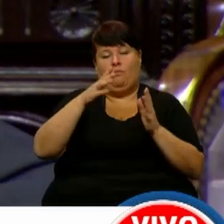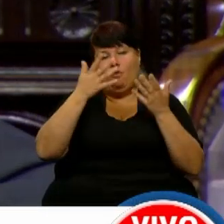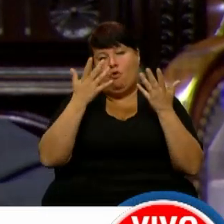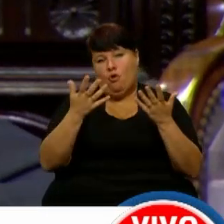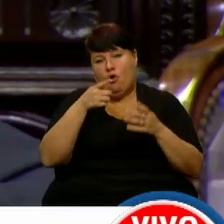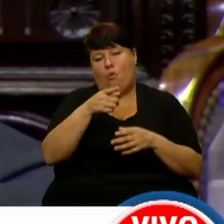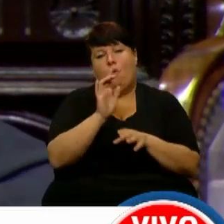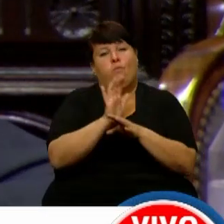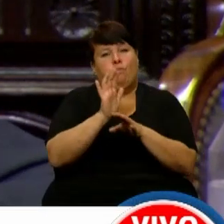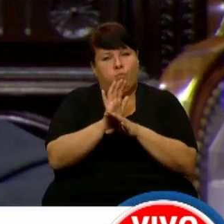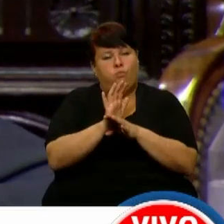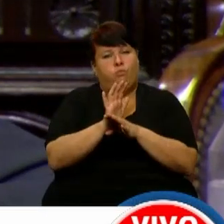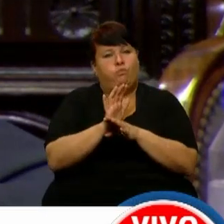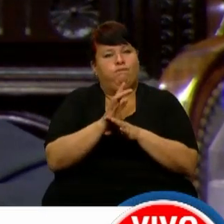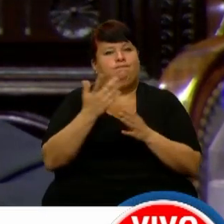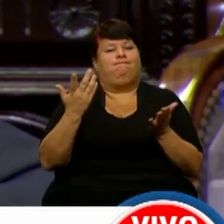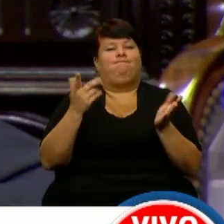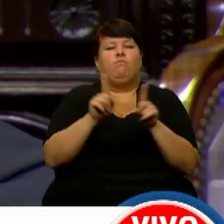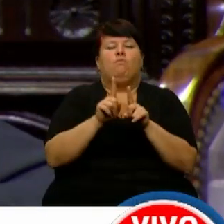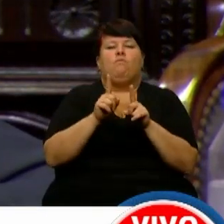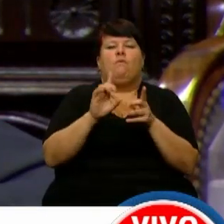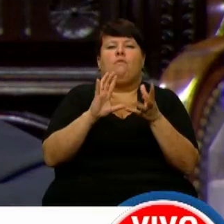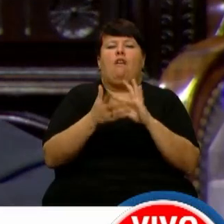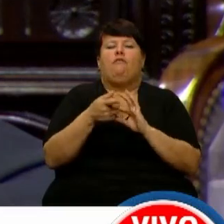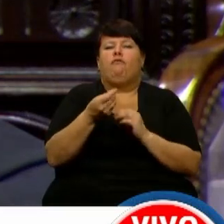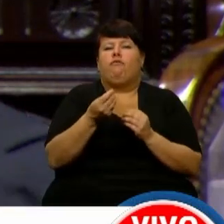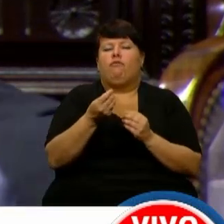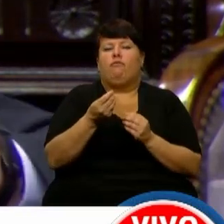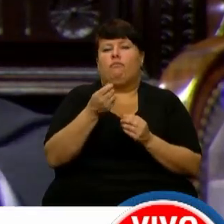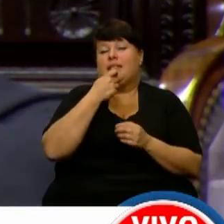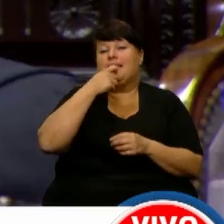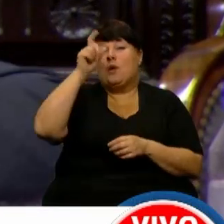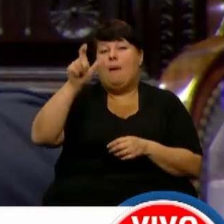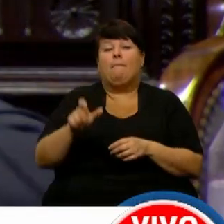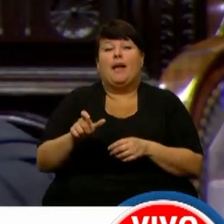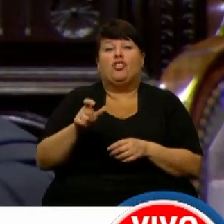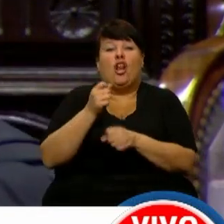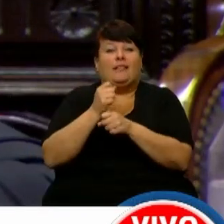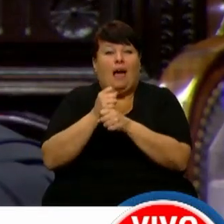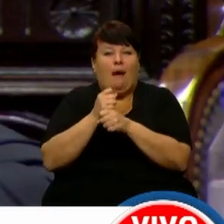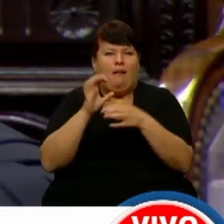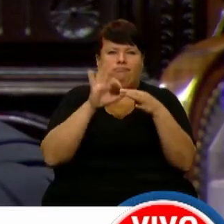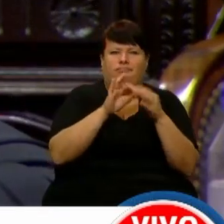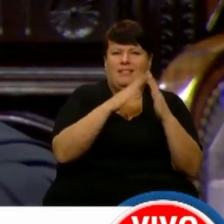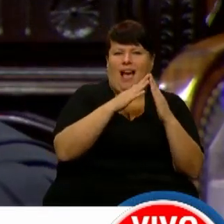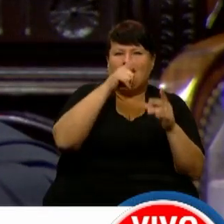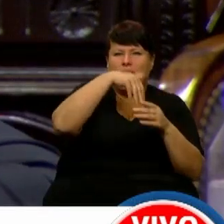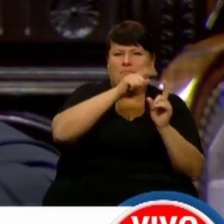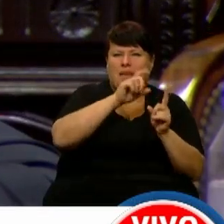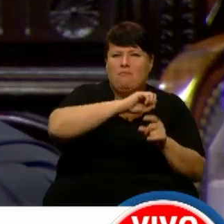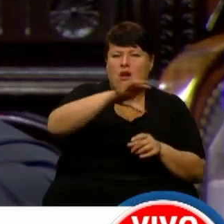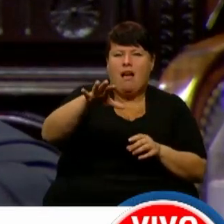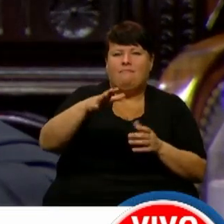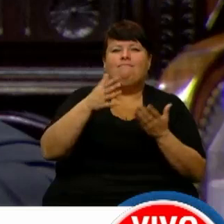luego, significa un gran condicionante para alguien que es un trabajador. Creo que